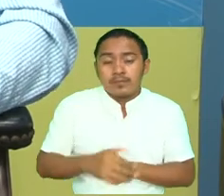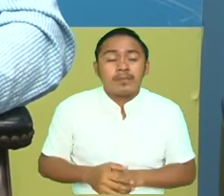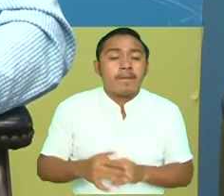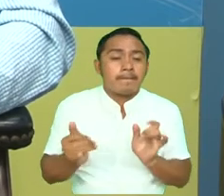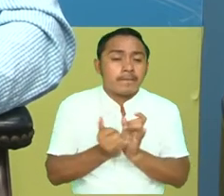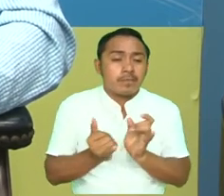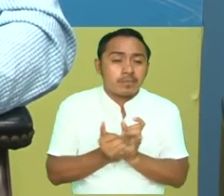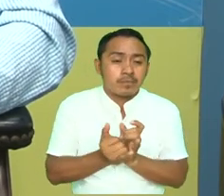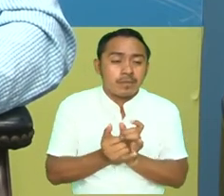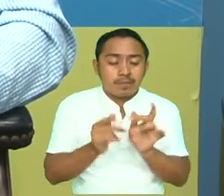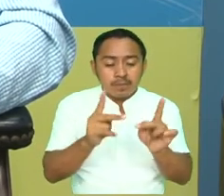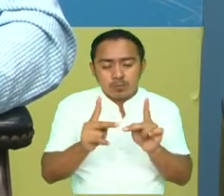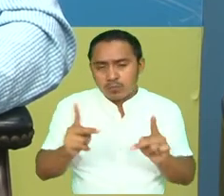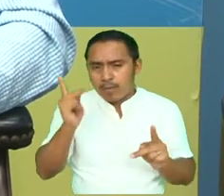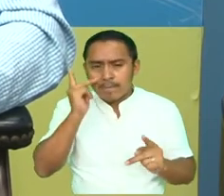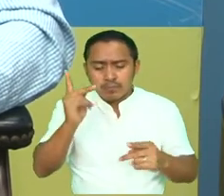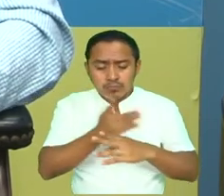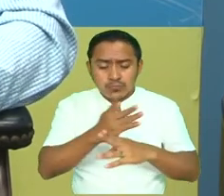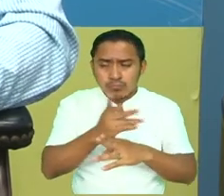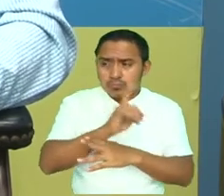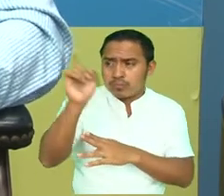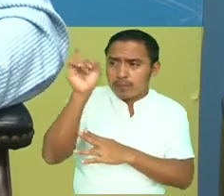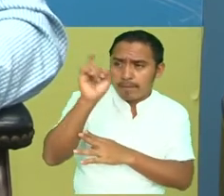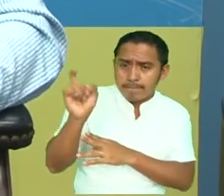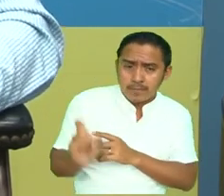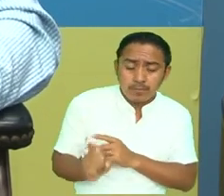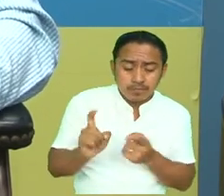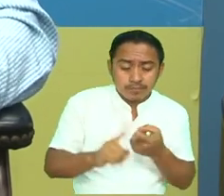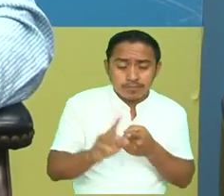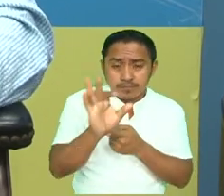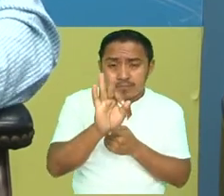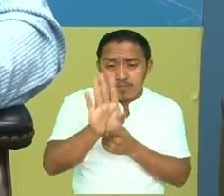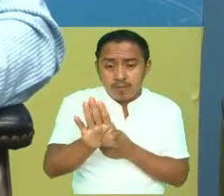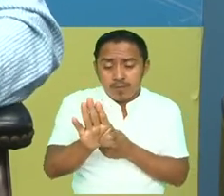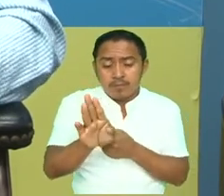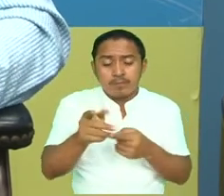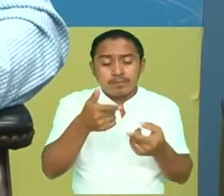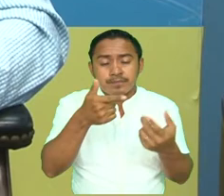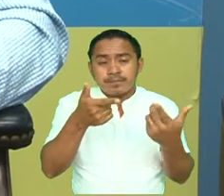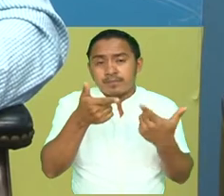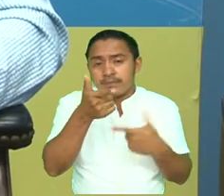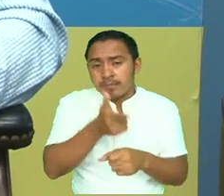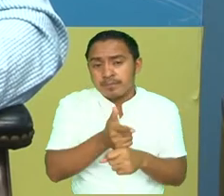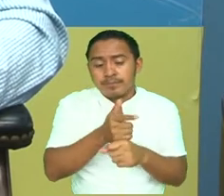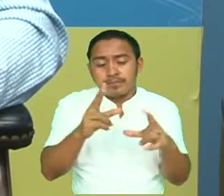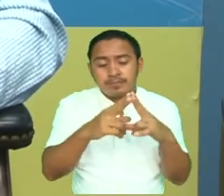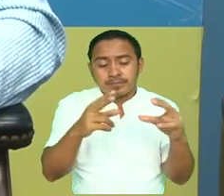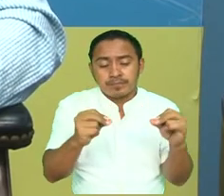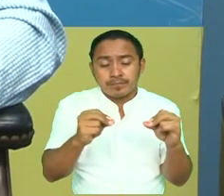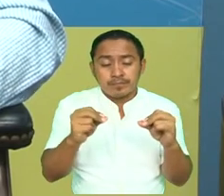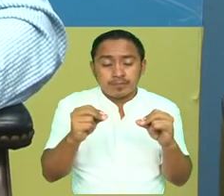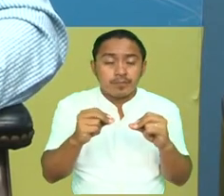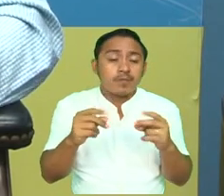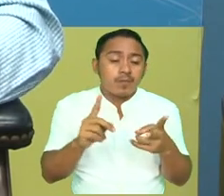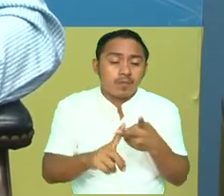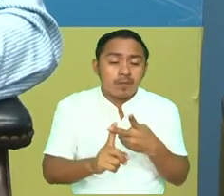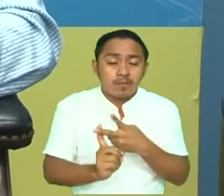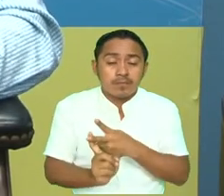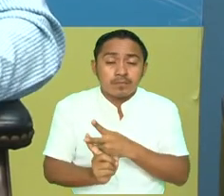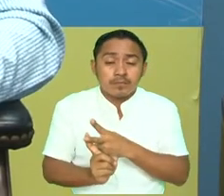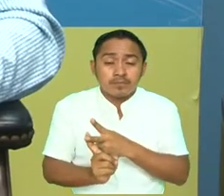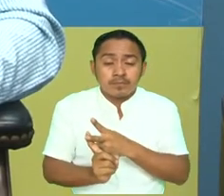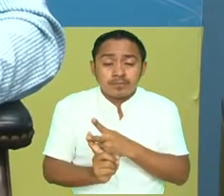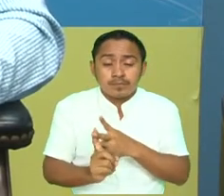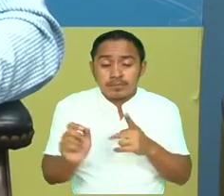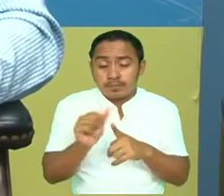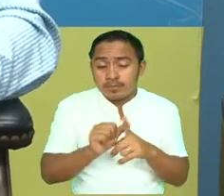También a quienes nos ven en las redes sociales. En Facebook aparecemos como Canal Parlamentario de Nicaragua y en YouTube